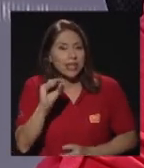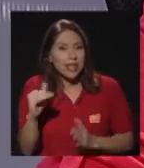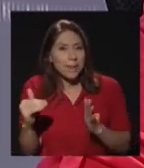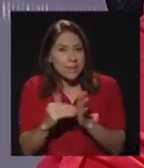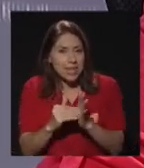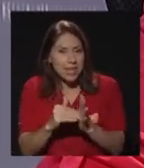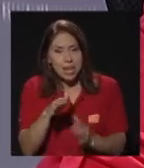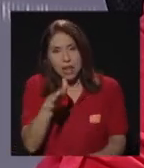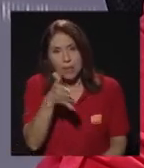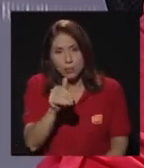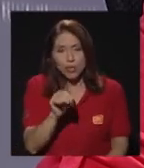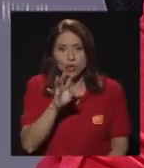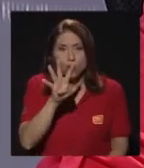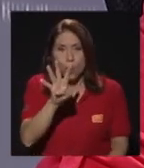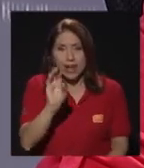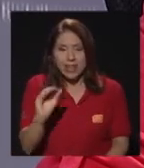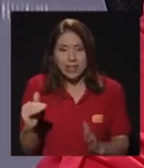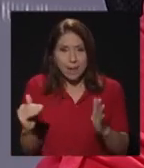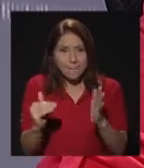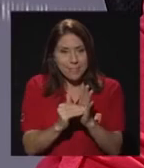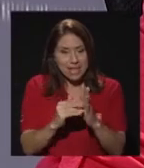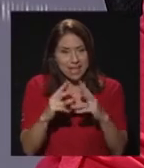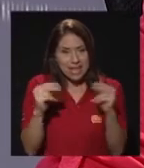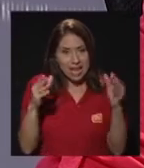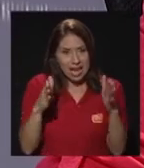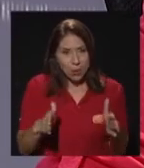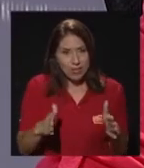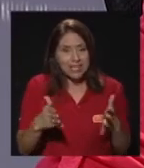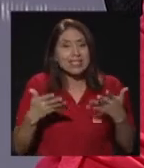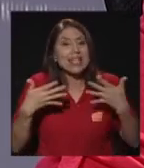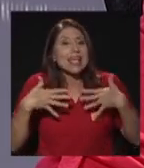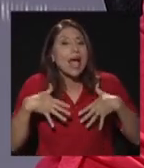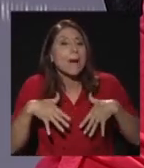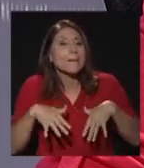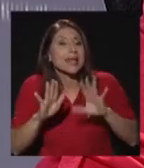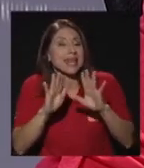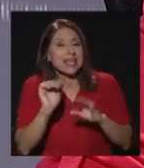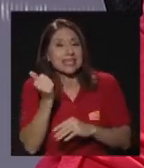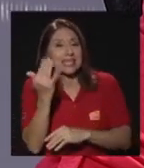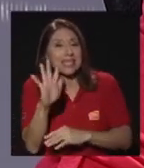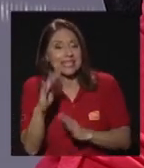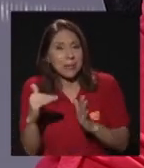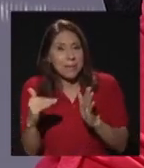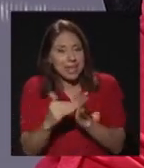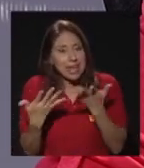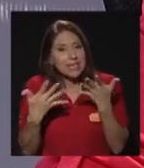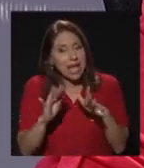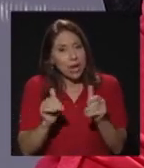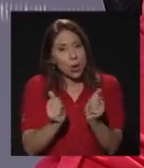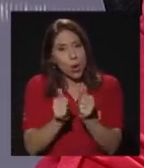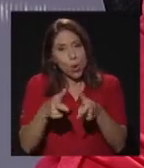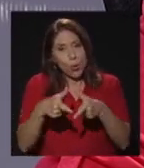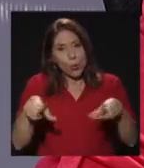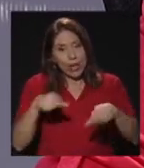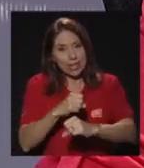mil nicaragüenses, y apenas 15 mil están aseguradas. Entonces,